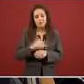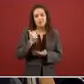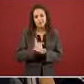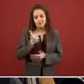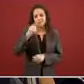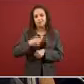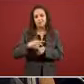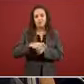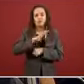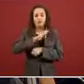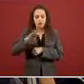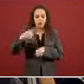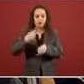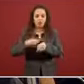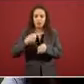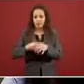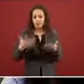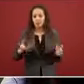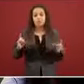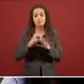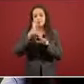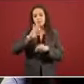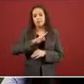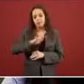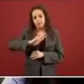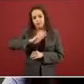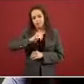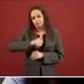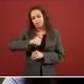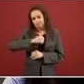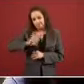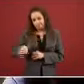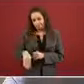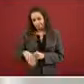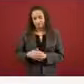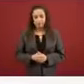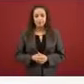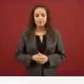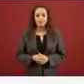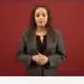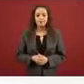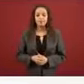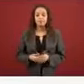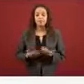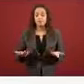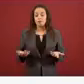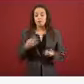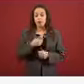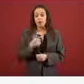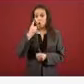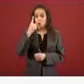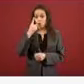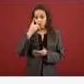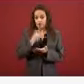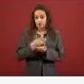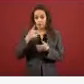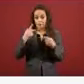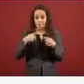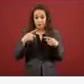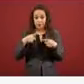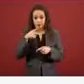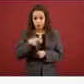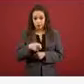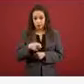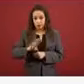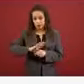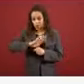de complicaciones y de desenlaces fatales. Habíamos dicho con gusto que no teníamos una sola persona que hubiera perdido